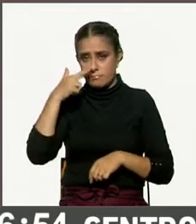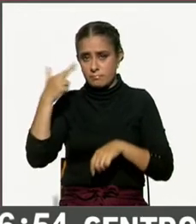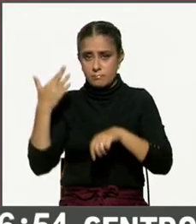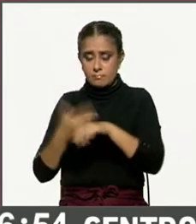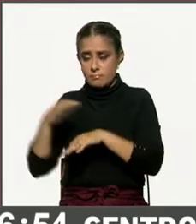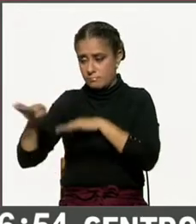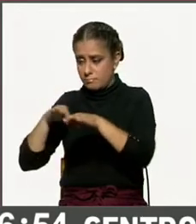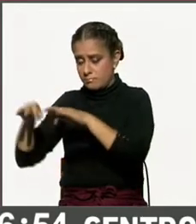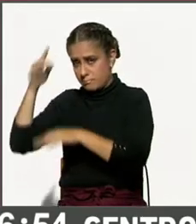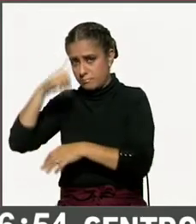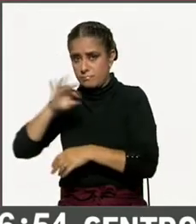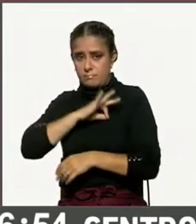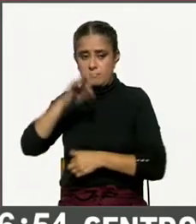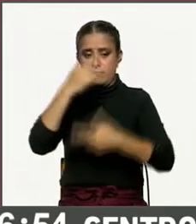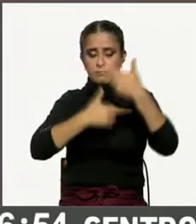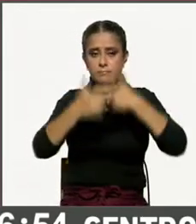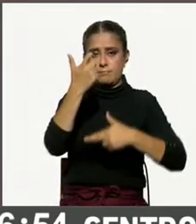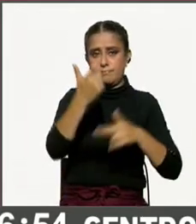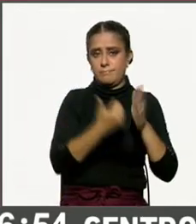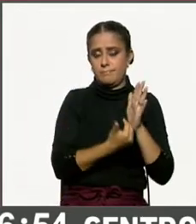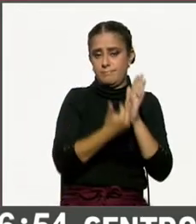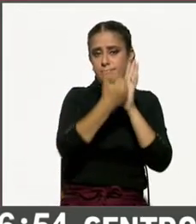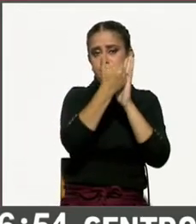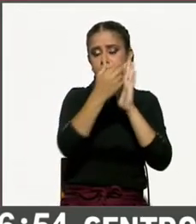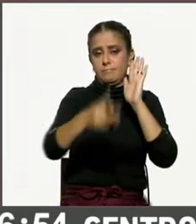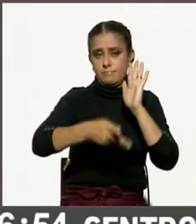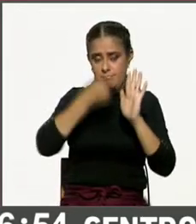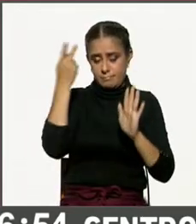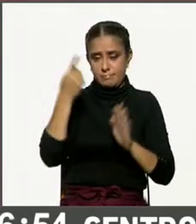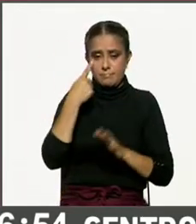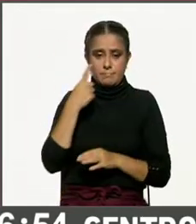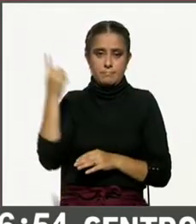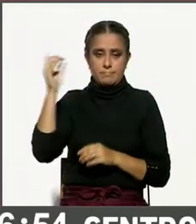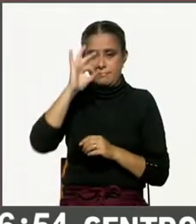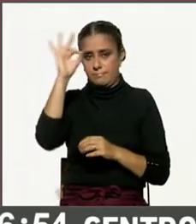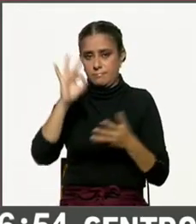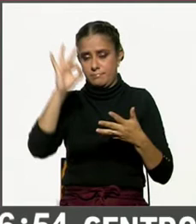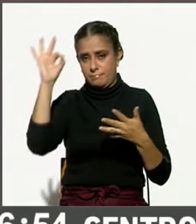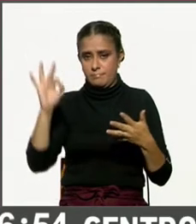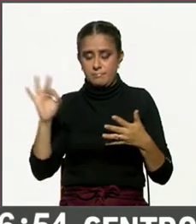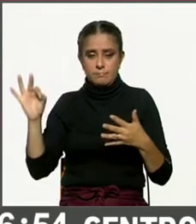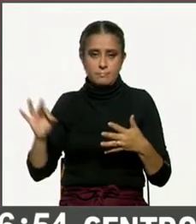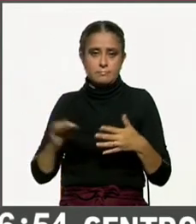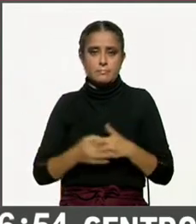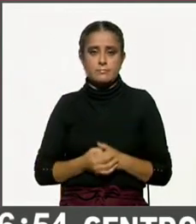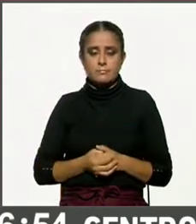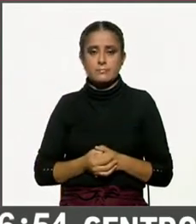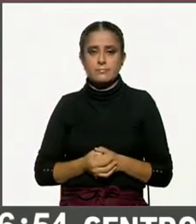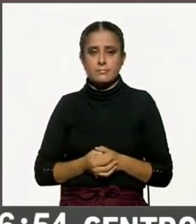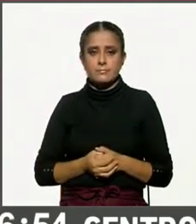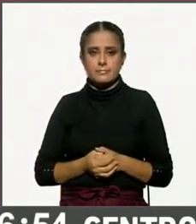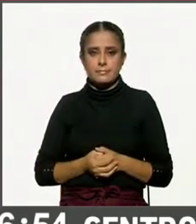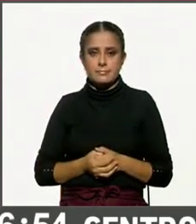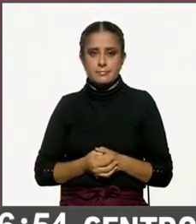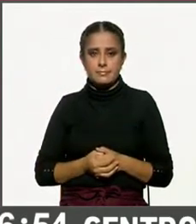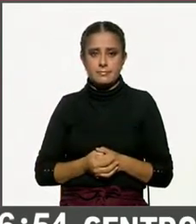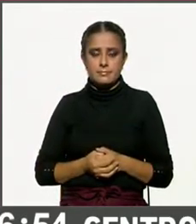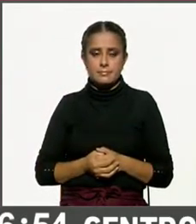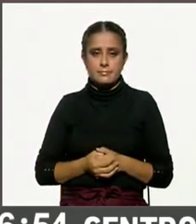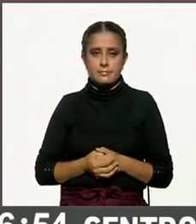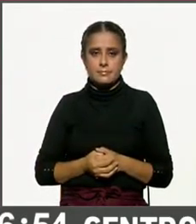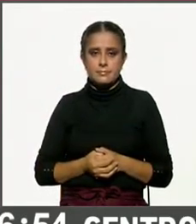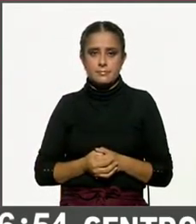con mayores capacidades. A estas en la conformación de la pregunta que se pide que se den dos actores.